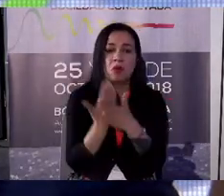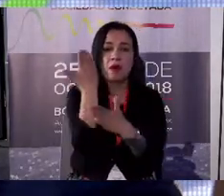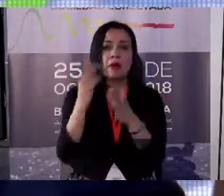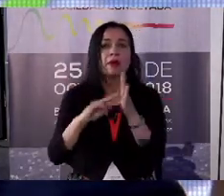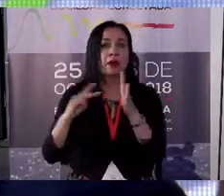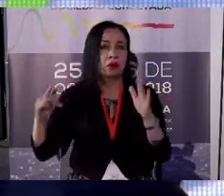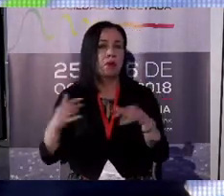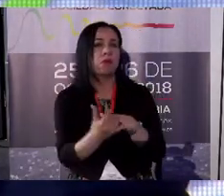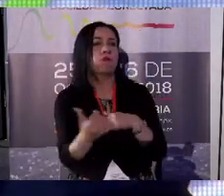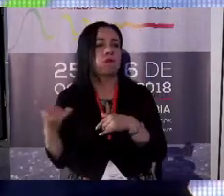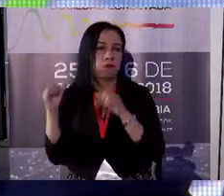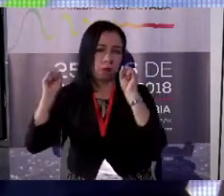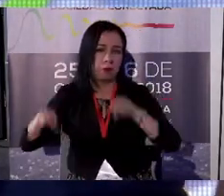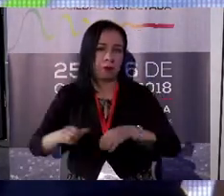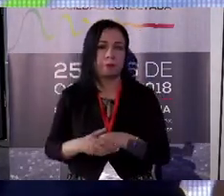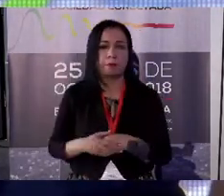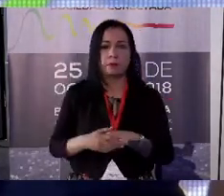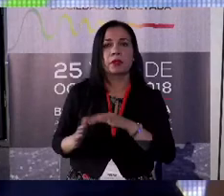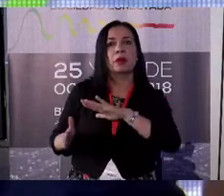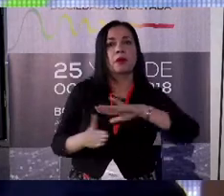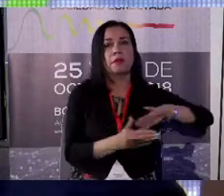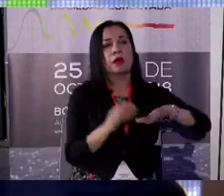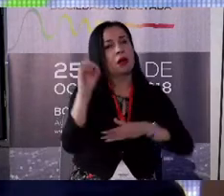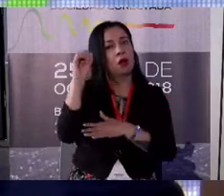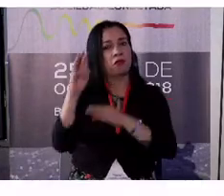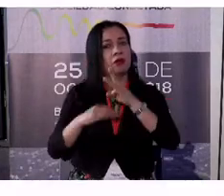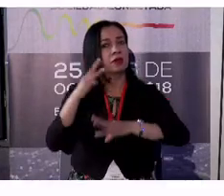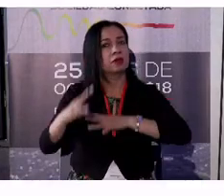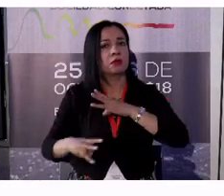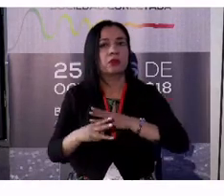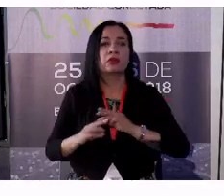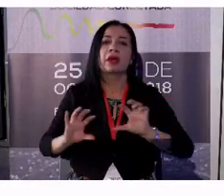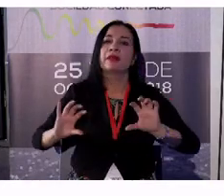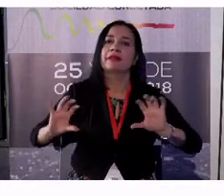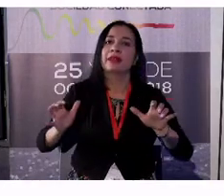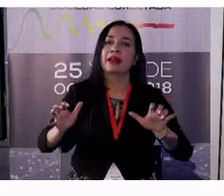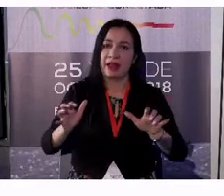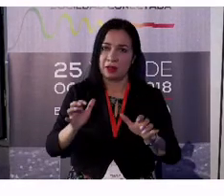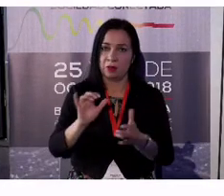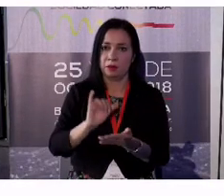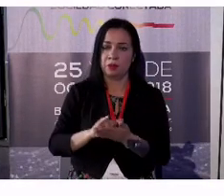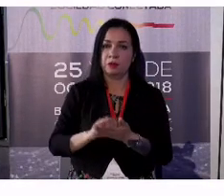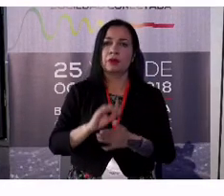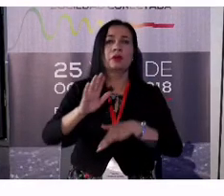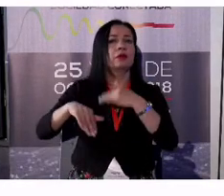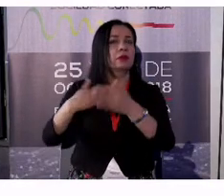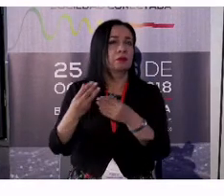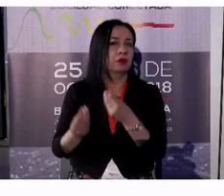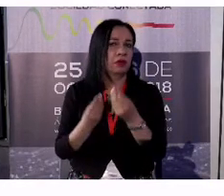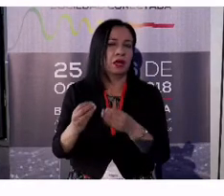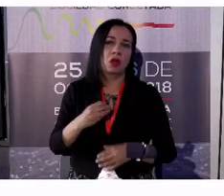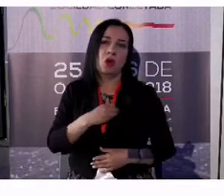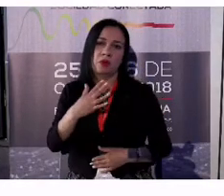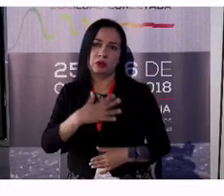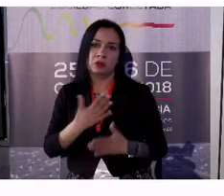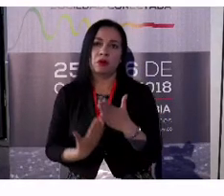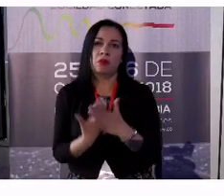disponible. Lo mismo trabajar en la Conferencia Mundial de Radio. Luego va a haber algunas oportunidades para ser un poco más creativos en términos